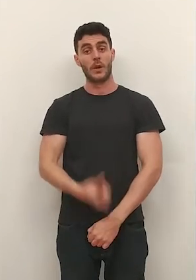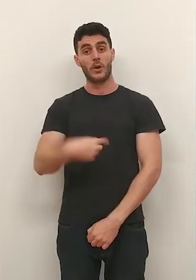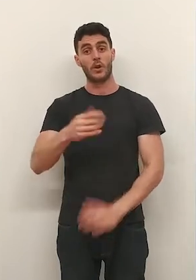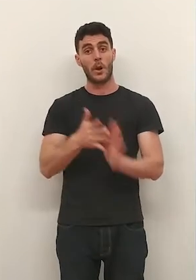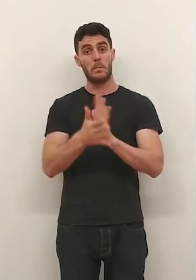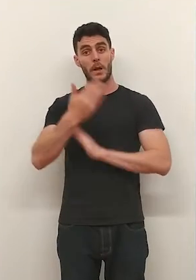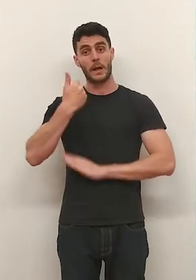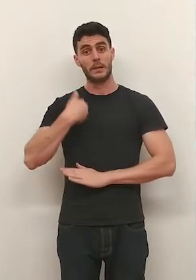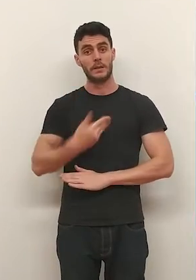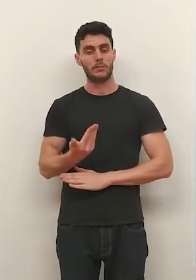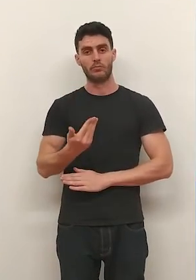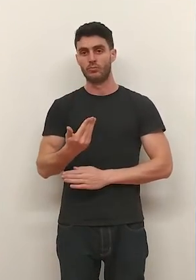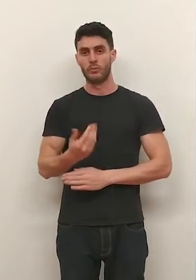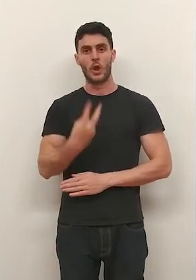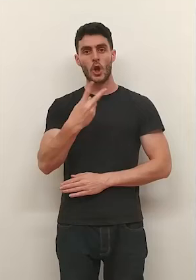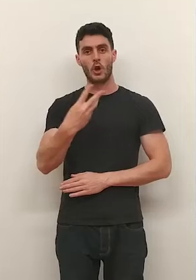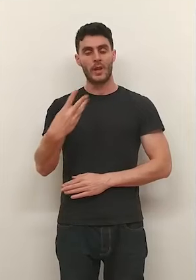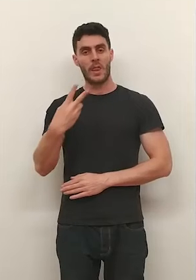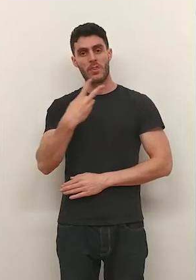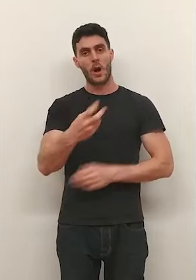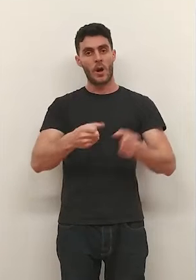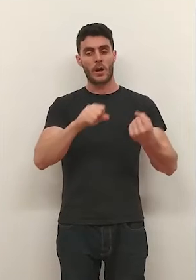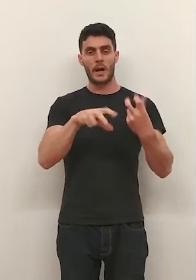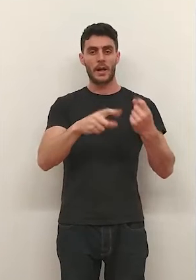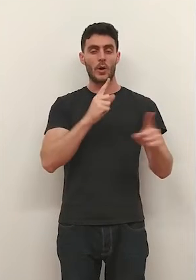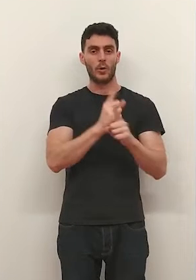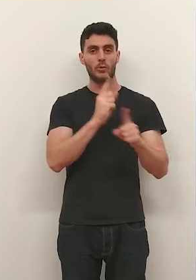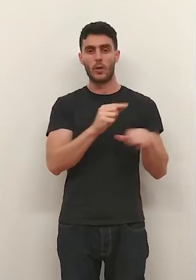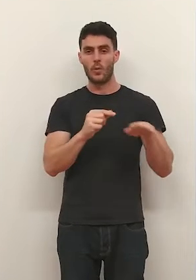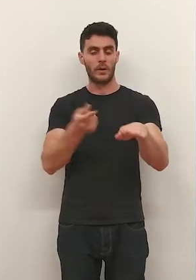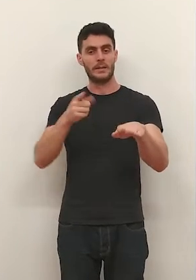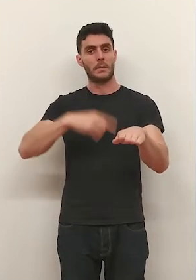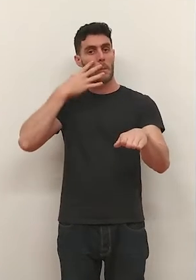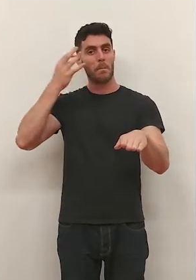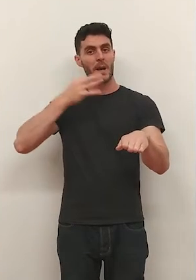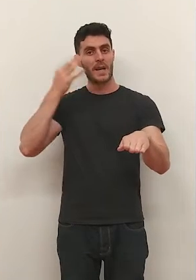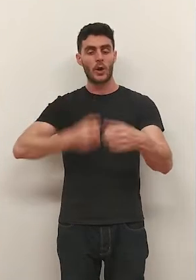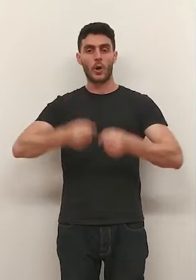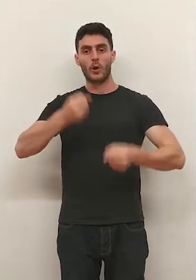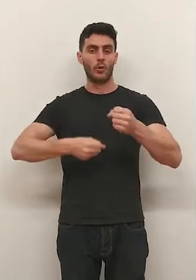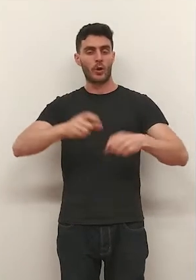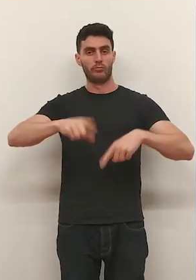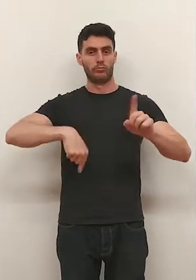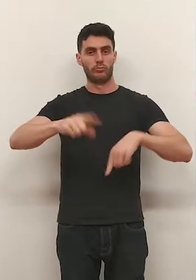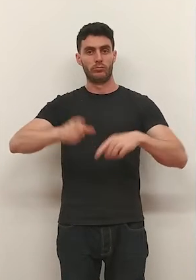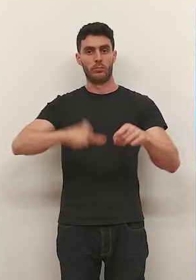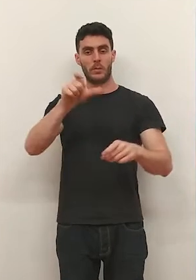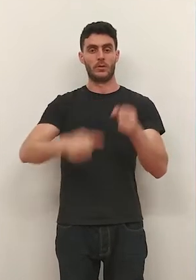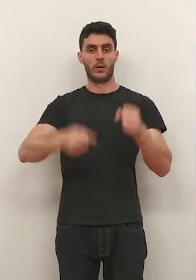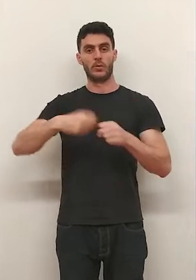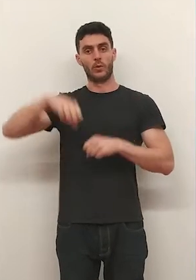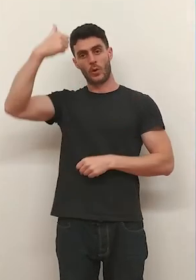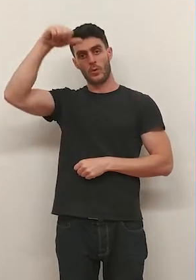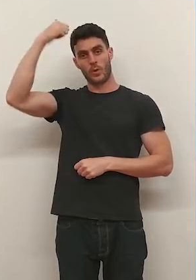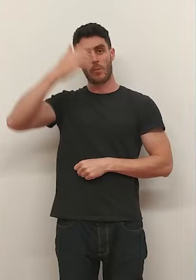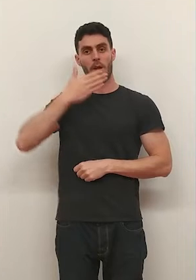Se lo hemos contado, fíjense, circulaba por la 232 invadiendo el carril contrario y poniendo en peligro a los conductores que circulaban por la vía. El conductor